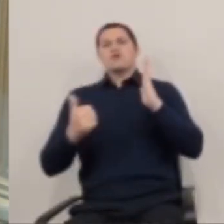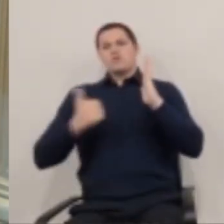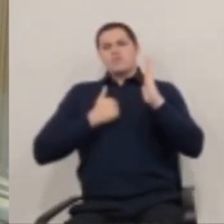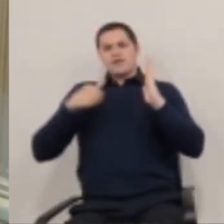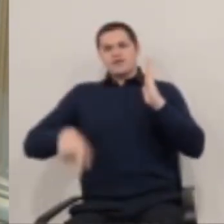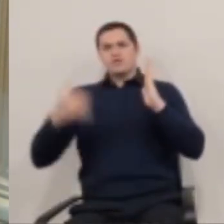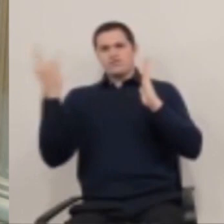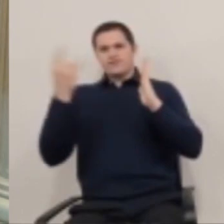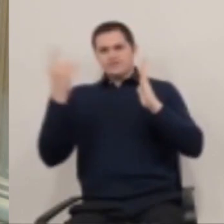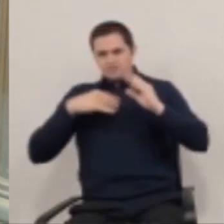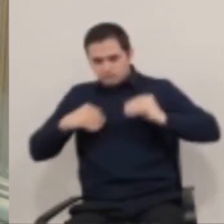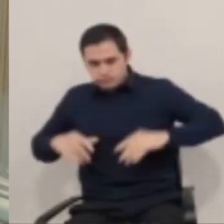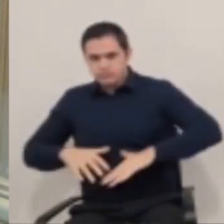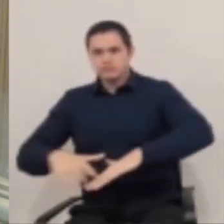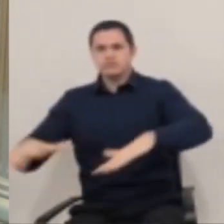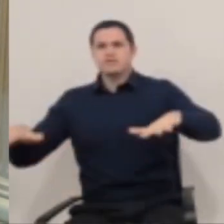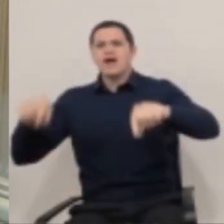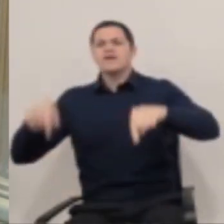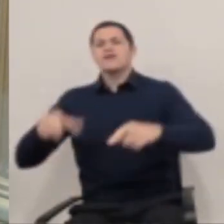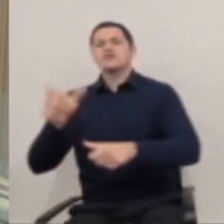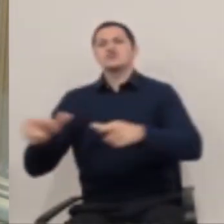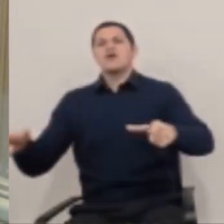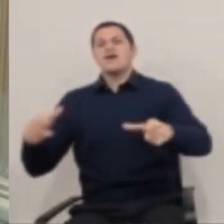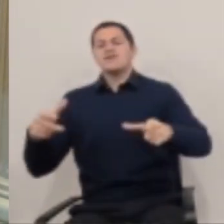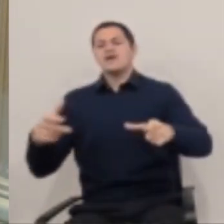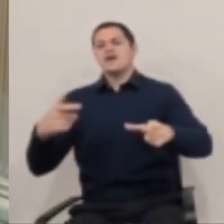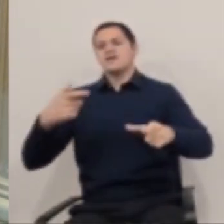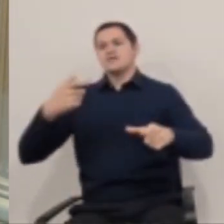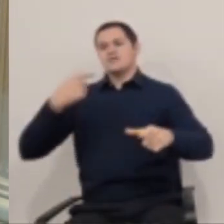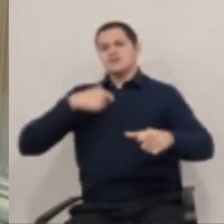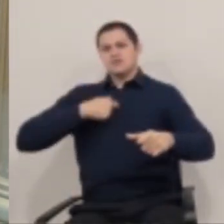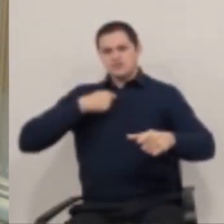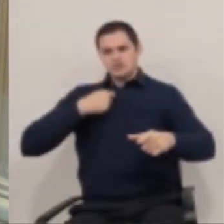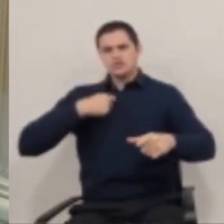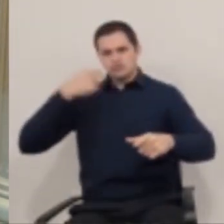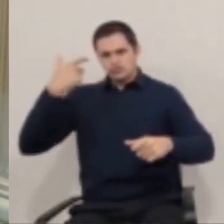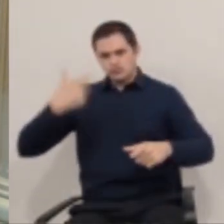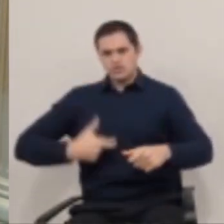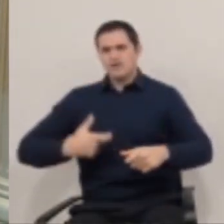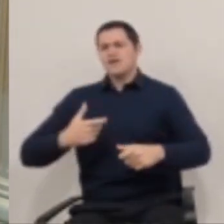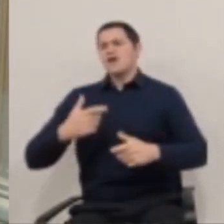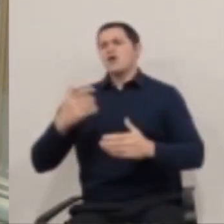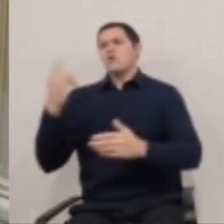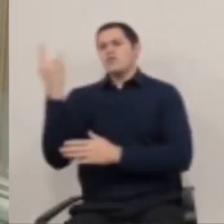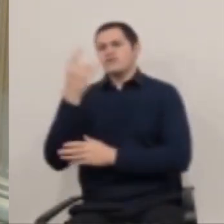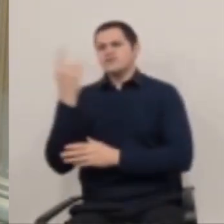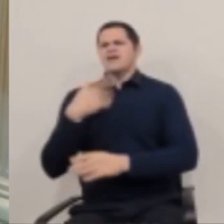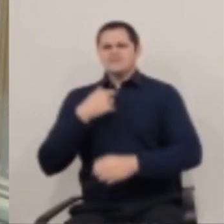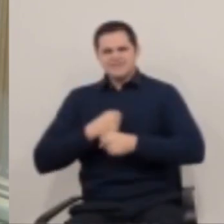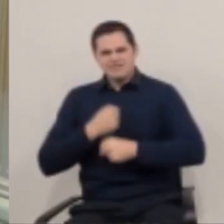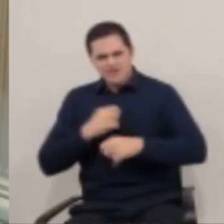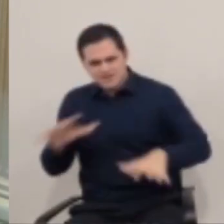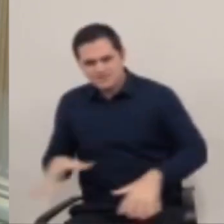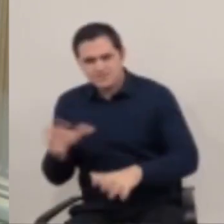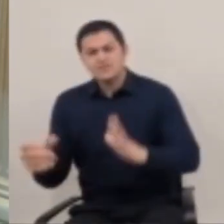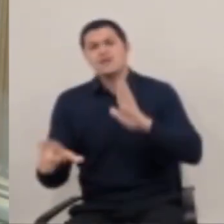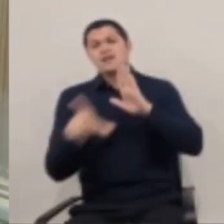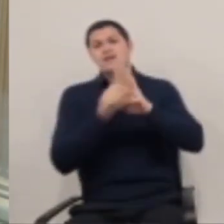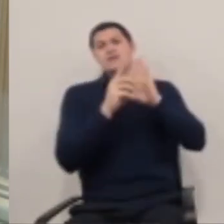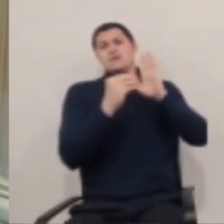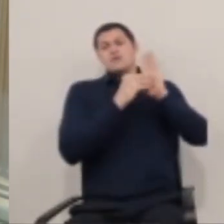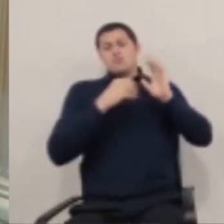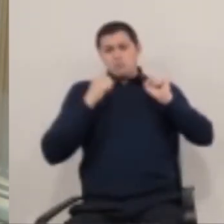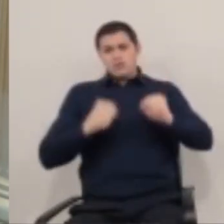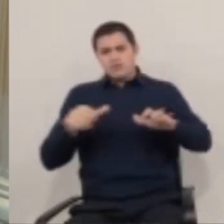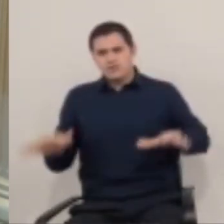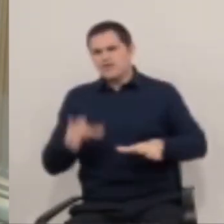hacer ciudadanía universitaria, a conocer la política, a trabajar en la implementación de ella y a respetar los derechos de todas y todas